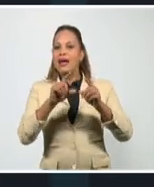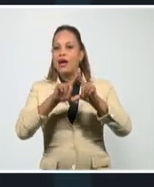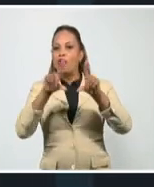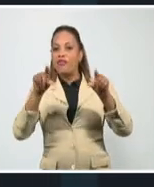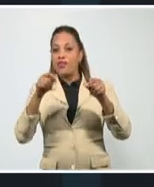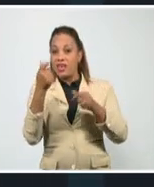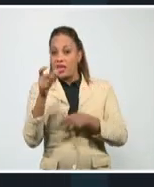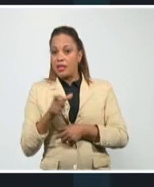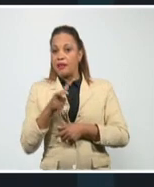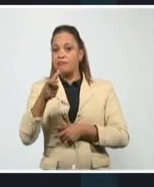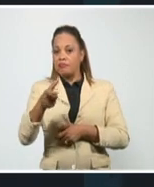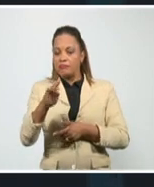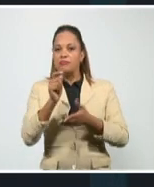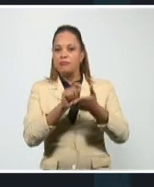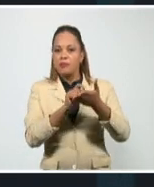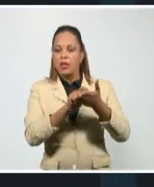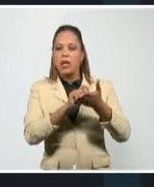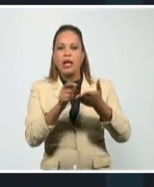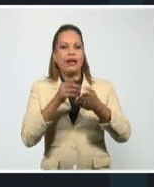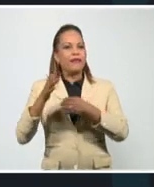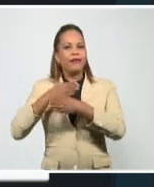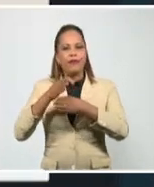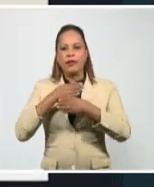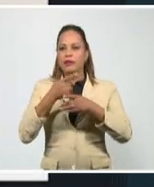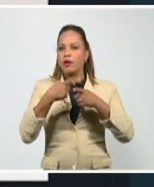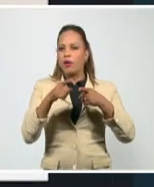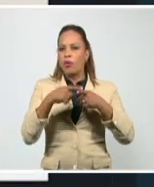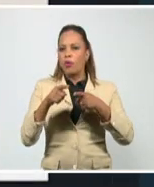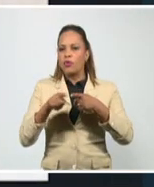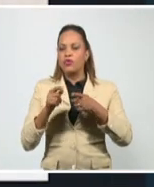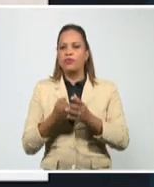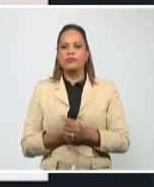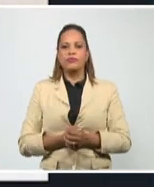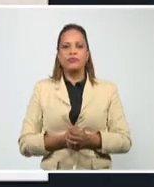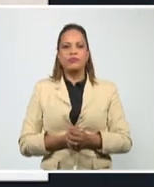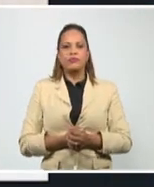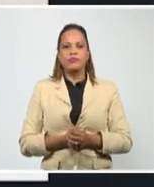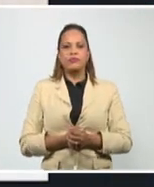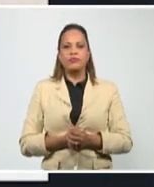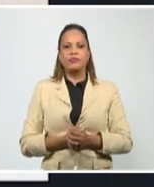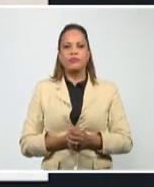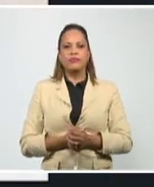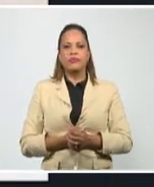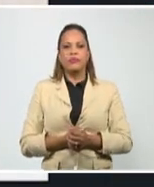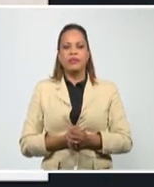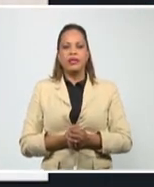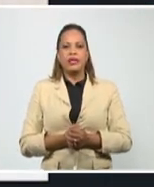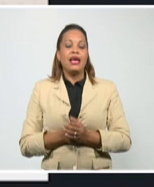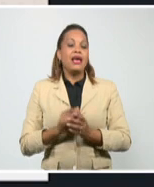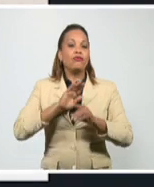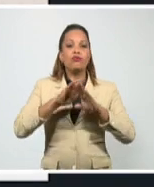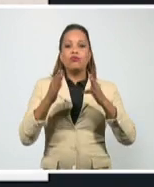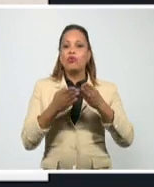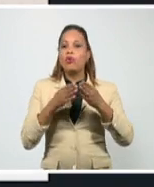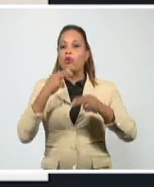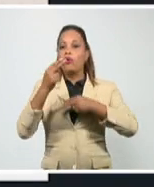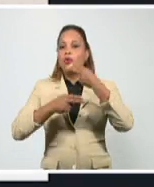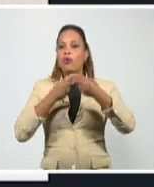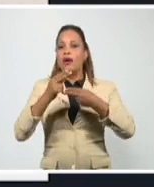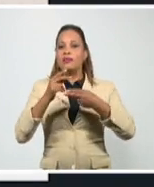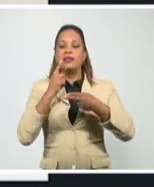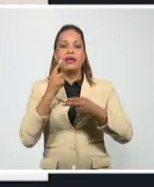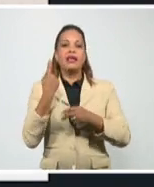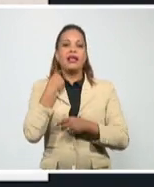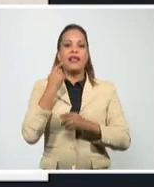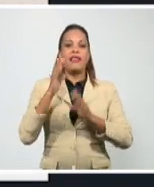propuestas de performance en sitios públicos, tomando como referencia acciones similares ejecutadas contra el campo socialista en la década de